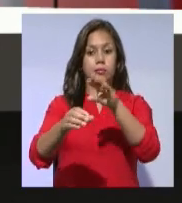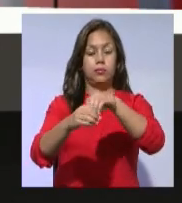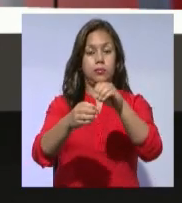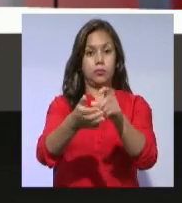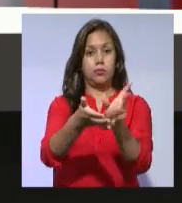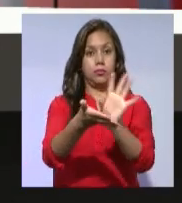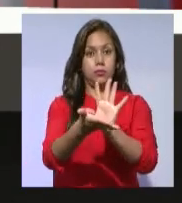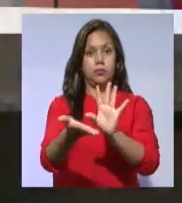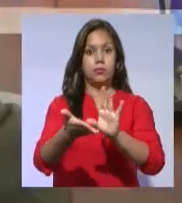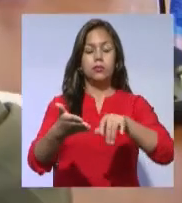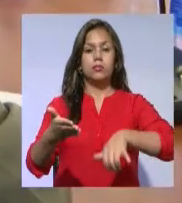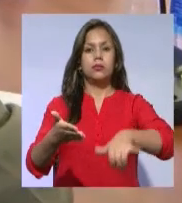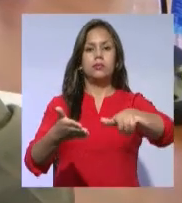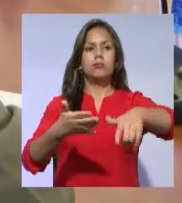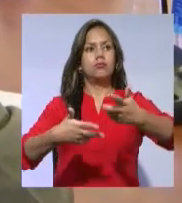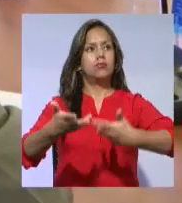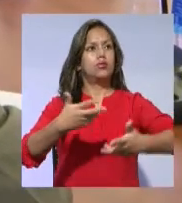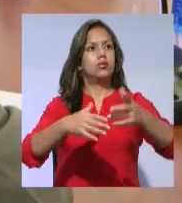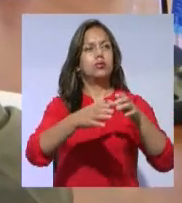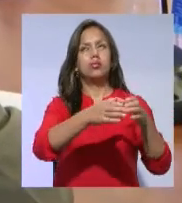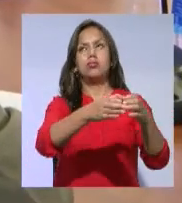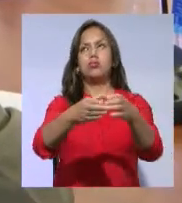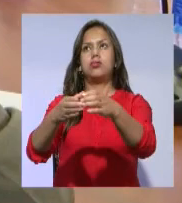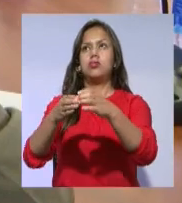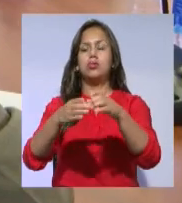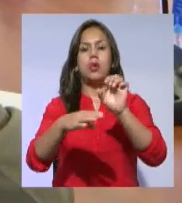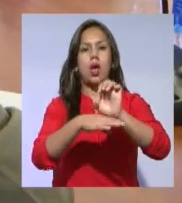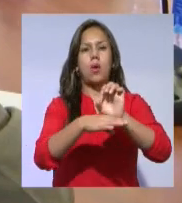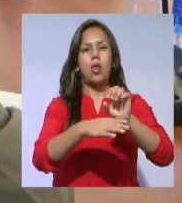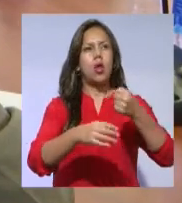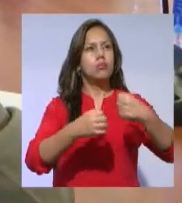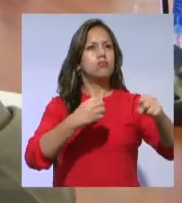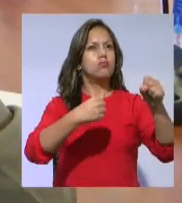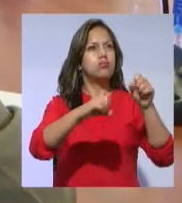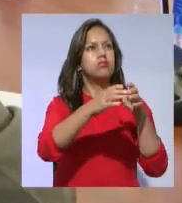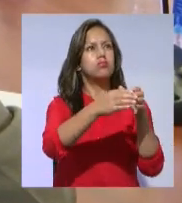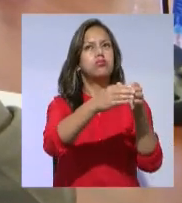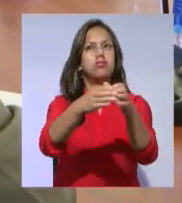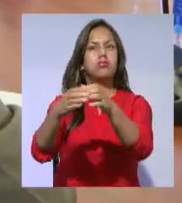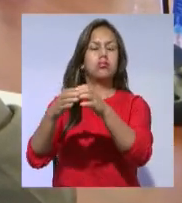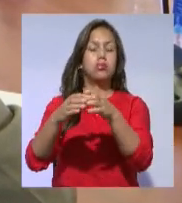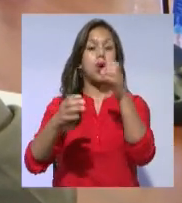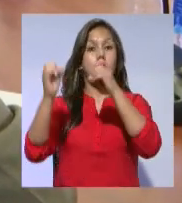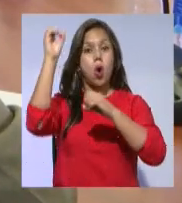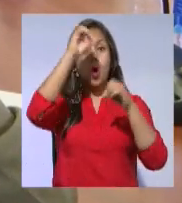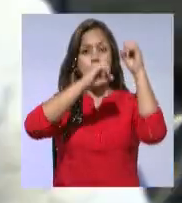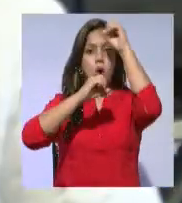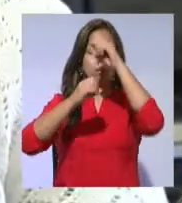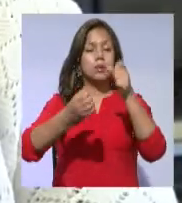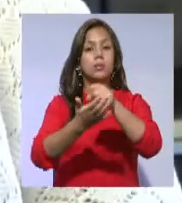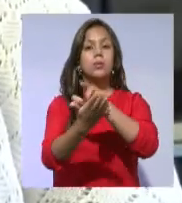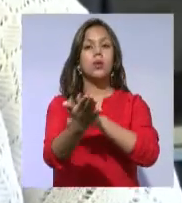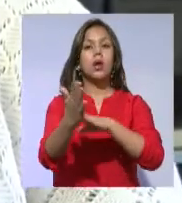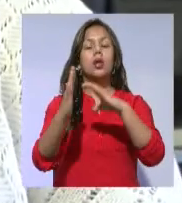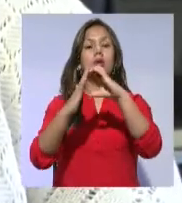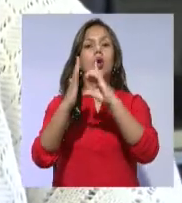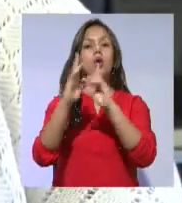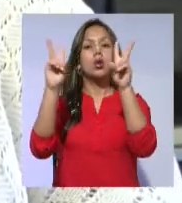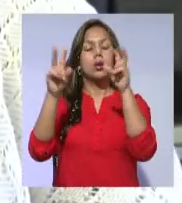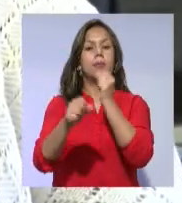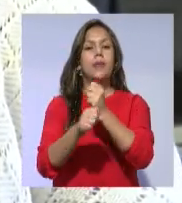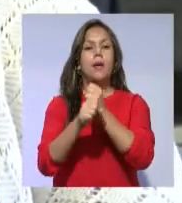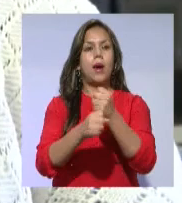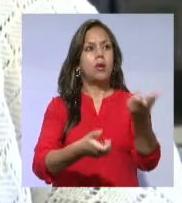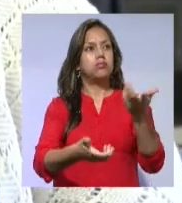nacional continúa recorriendo el país con el fin de recoger observaciones al proyecto de código orgánico integral de trabajo en